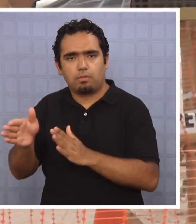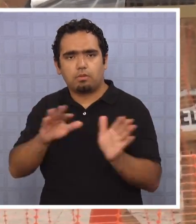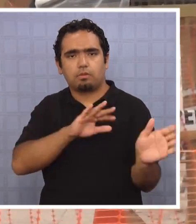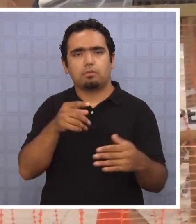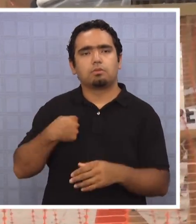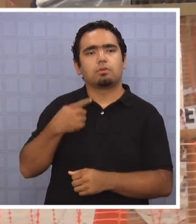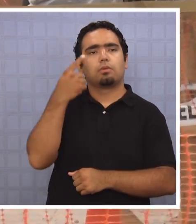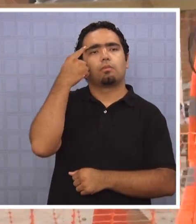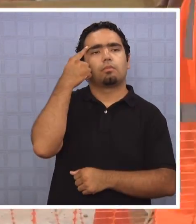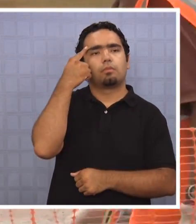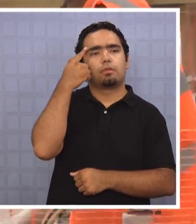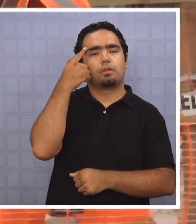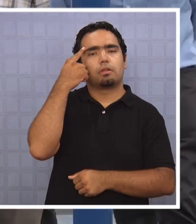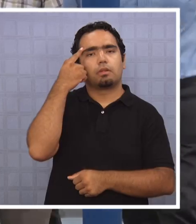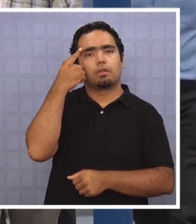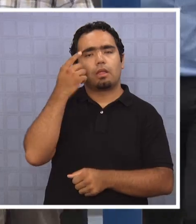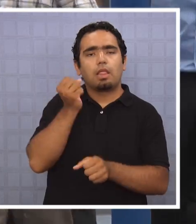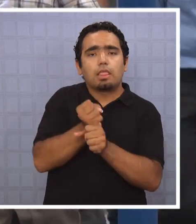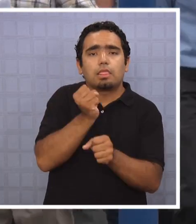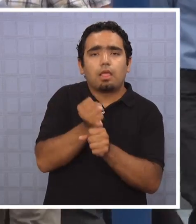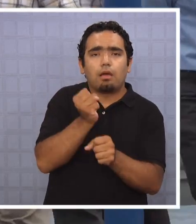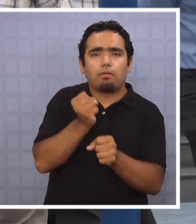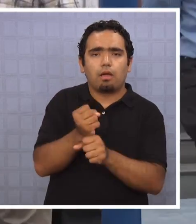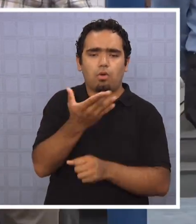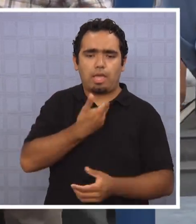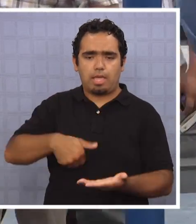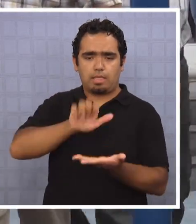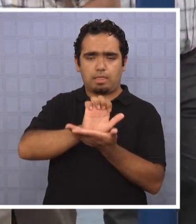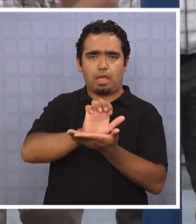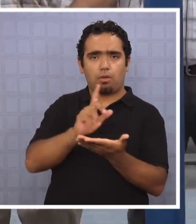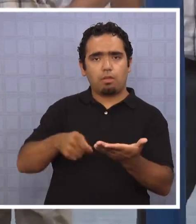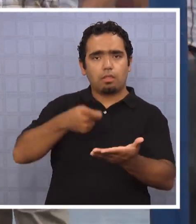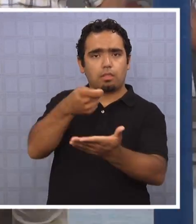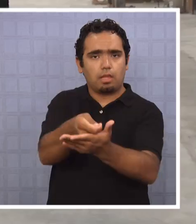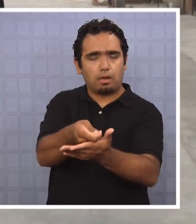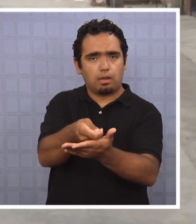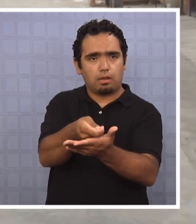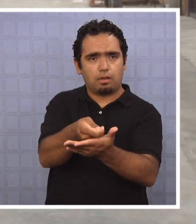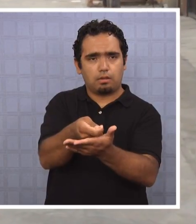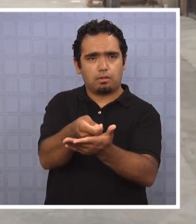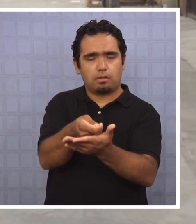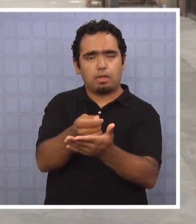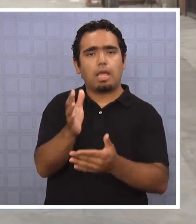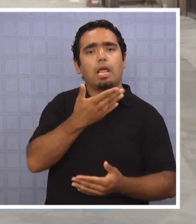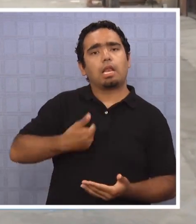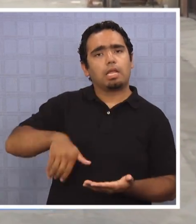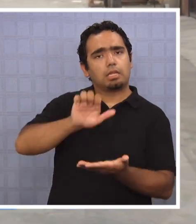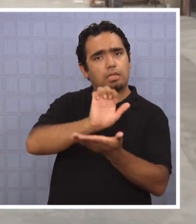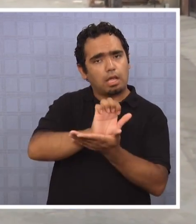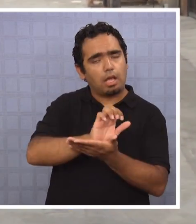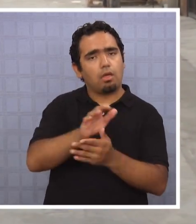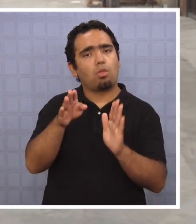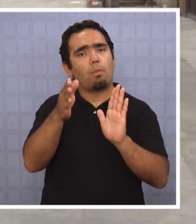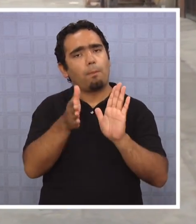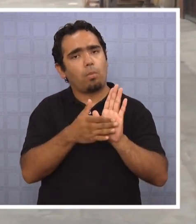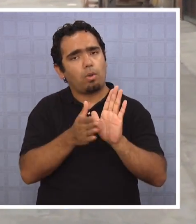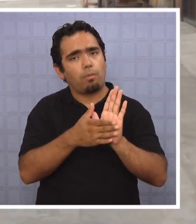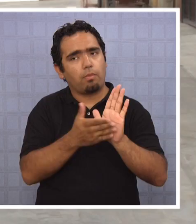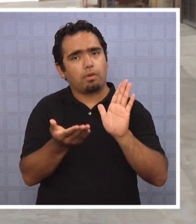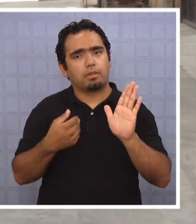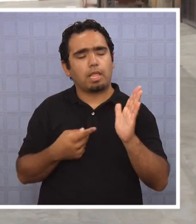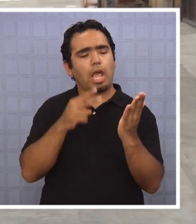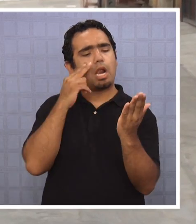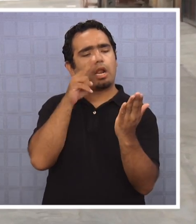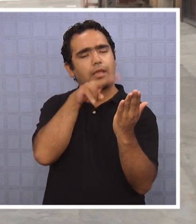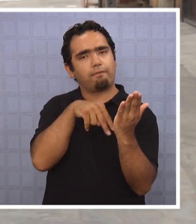del proceso. Considero que obras que el Estado pone la plata, que el Estado hace la propuesta, que